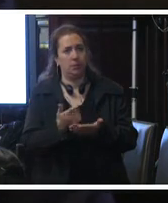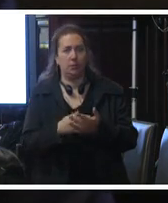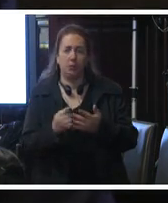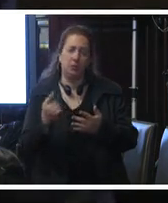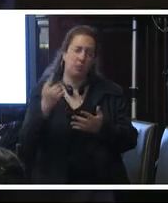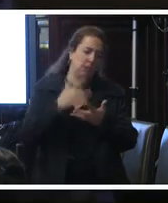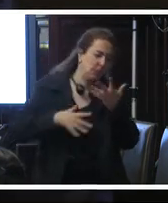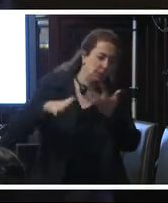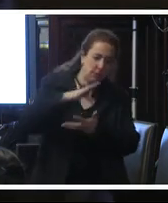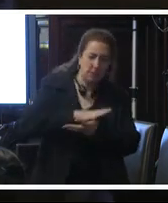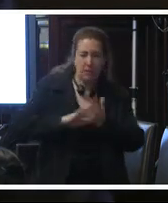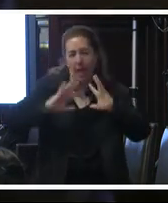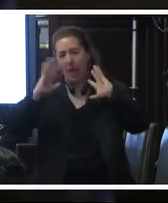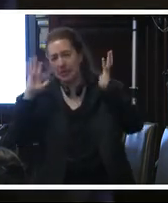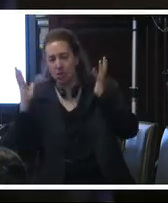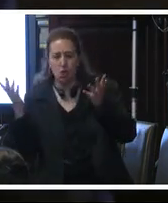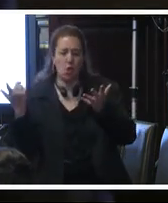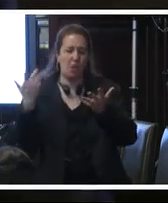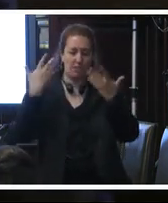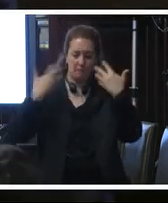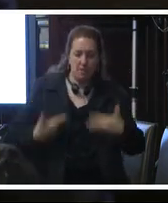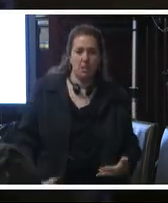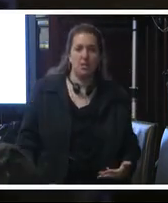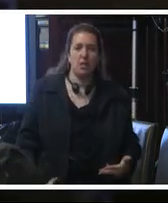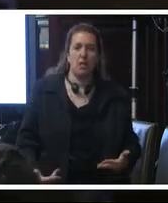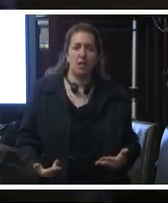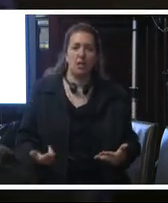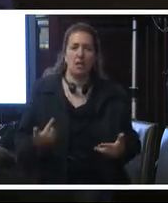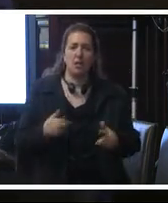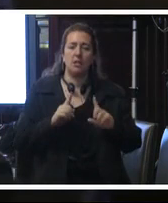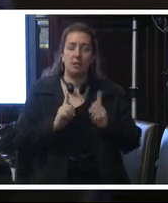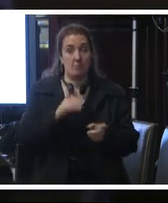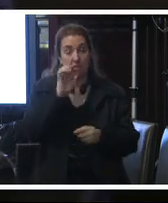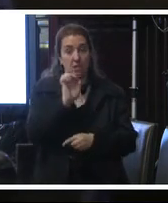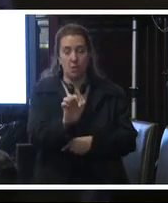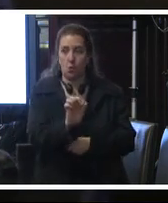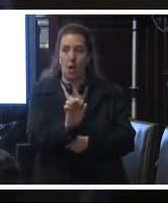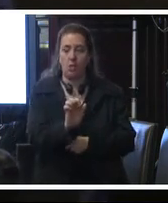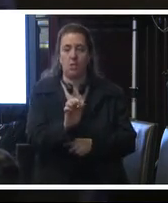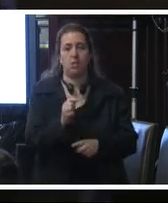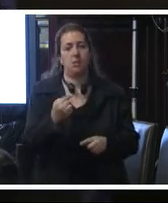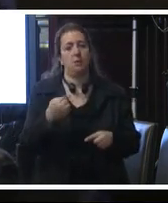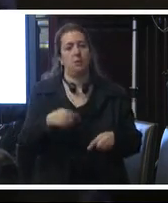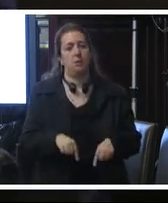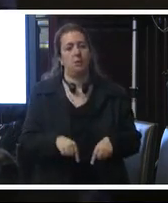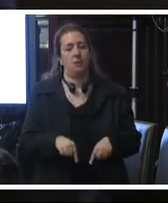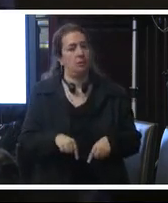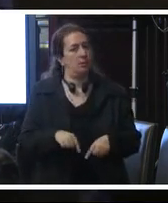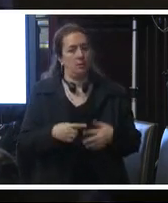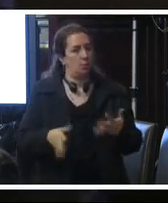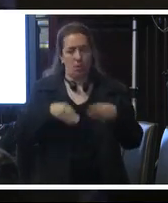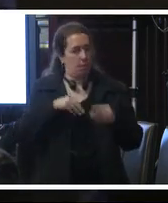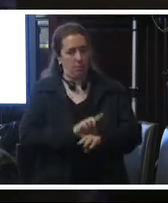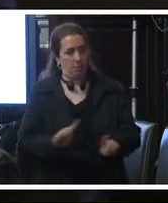hostilidad, en fin, todas y agresiones físicas, incluso violencia sexual, ¿verdad? Es